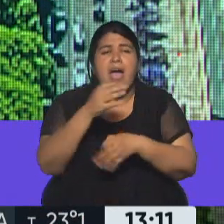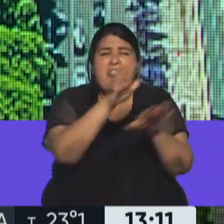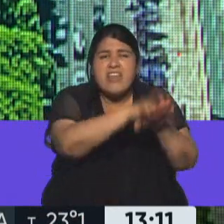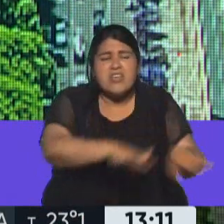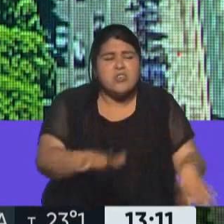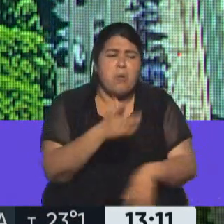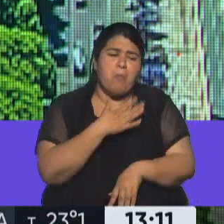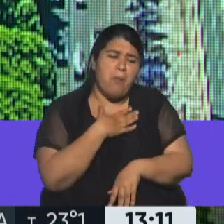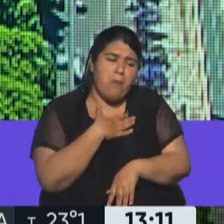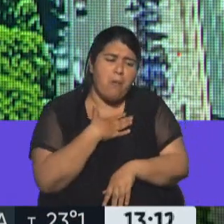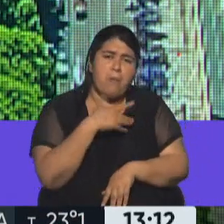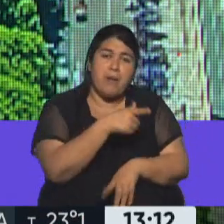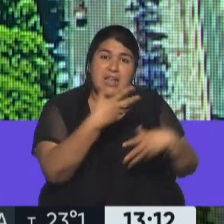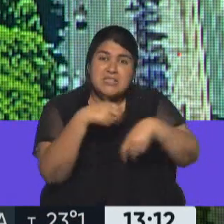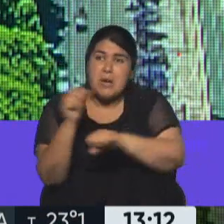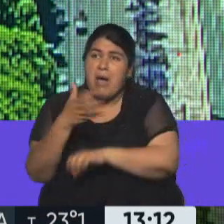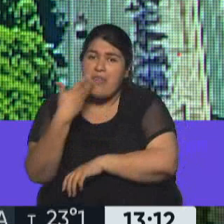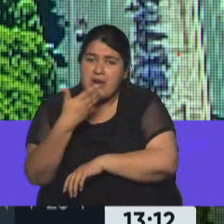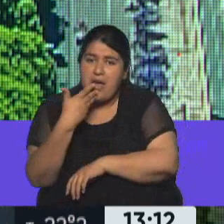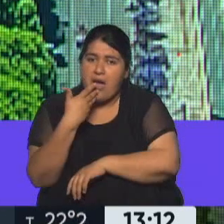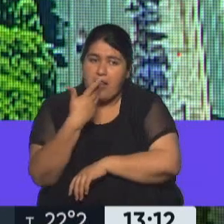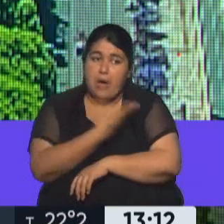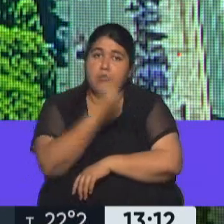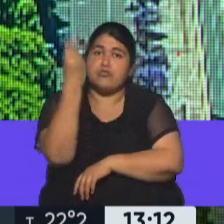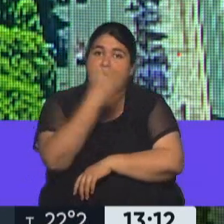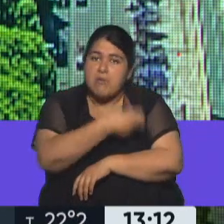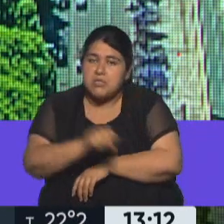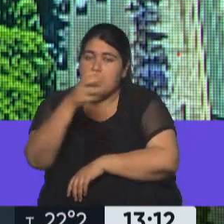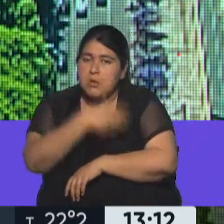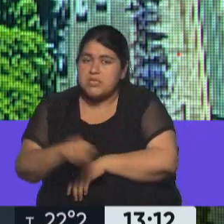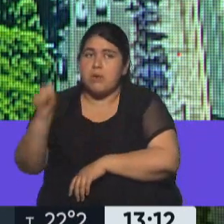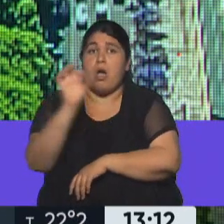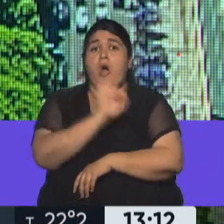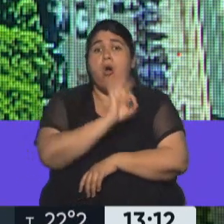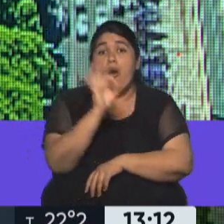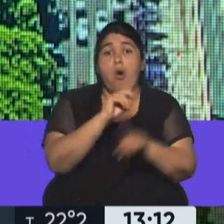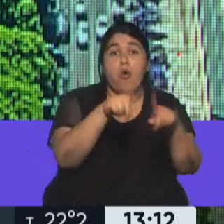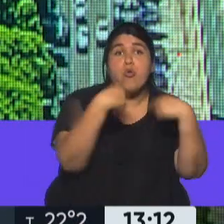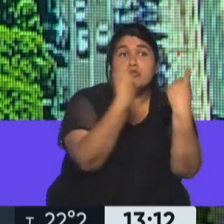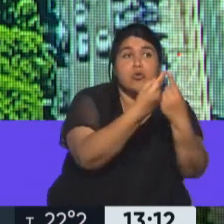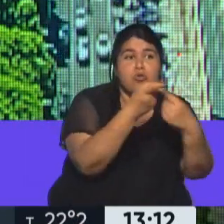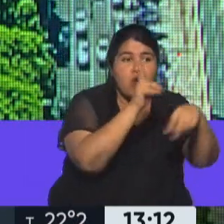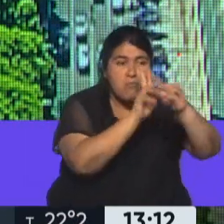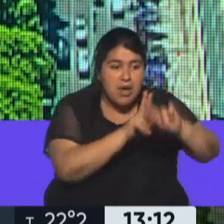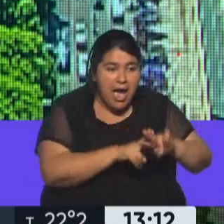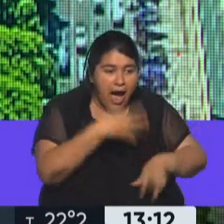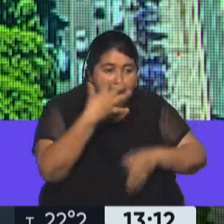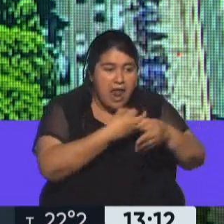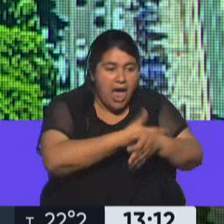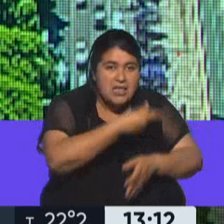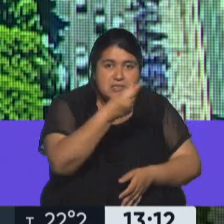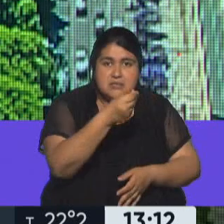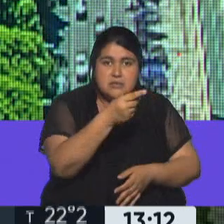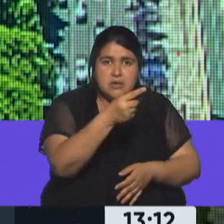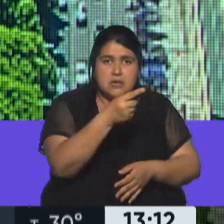niños cuando tiene que llevarlos a declarar, que los lleva varias veces, o cuando tiene que llevarlos a un consultorio para hacerle un análisis,